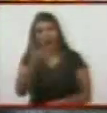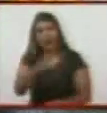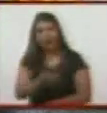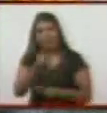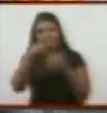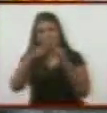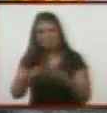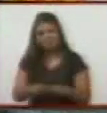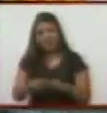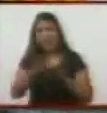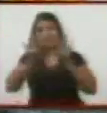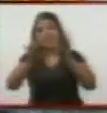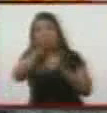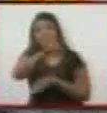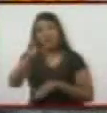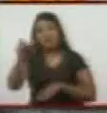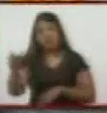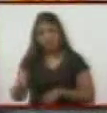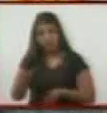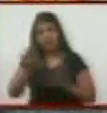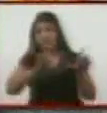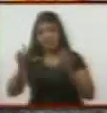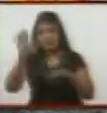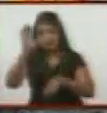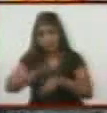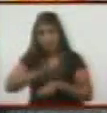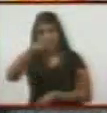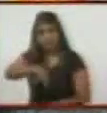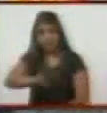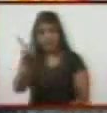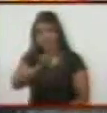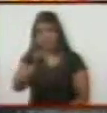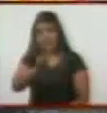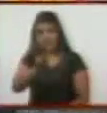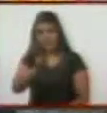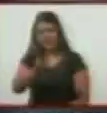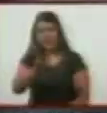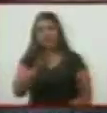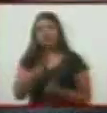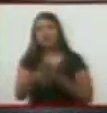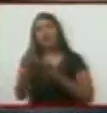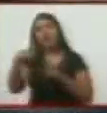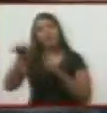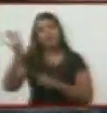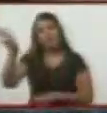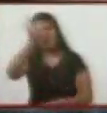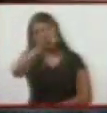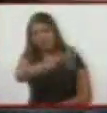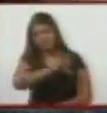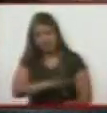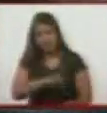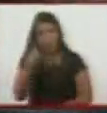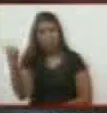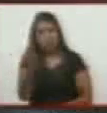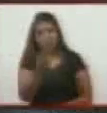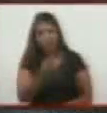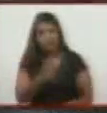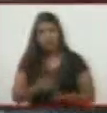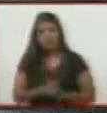de 10 ciudadanos que han sido capturados en Venezuela con difusión roja a nivel internacional. Los mecanismos de seguridad siguen